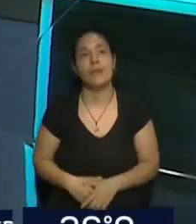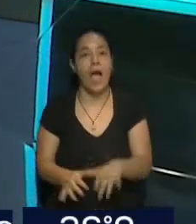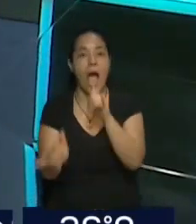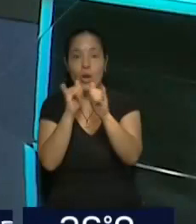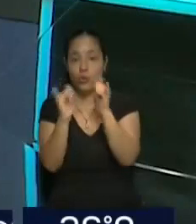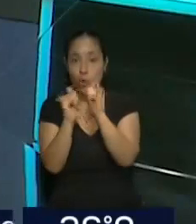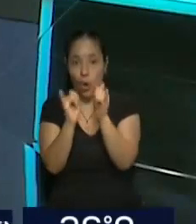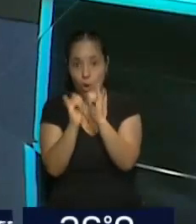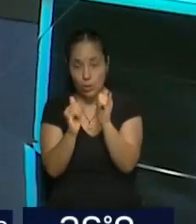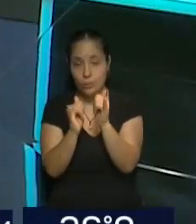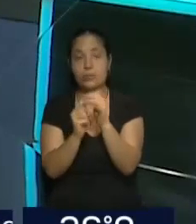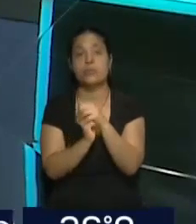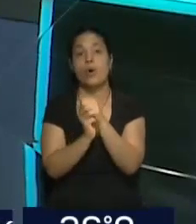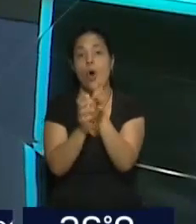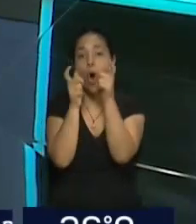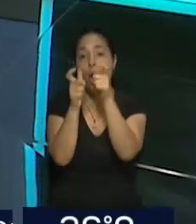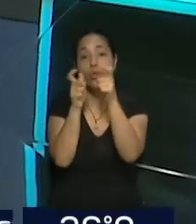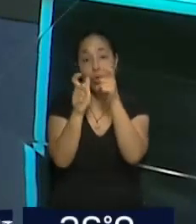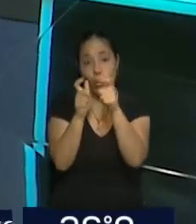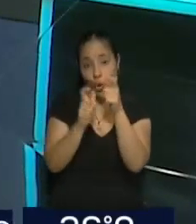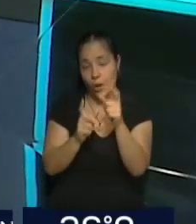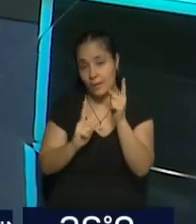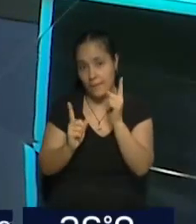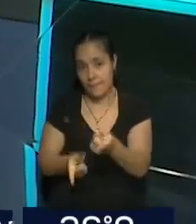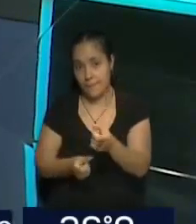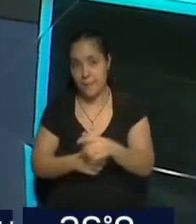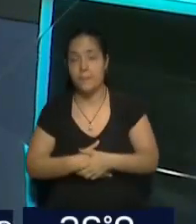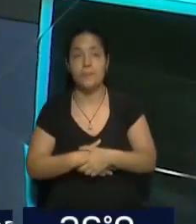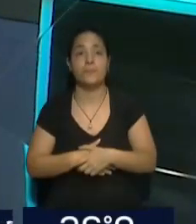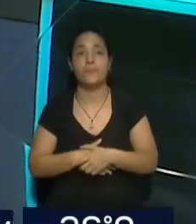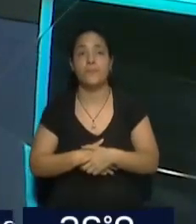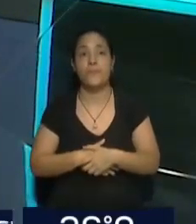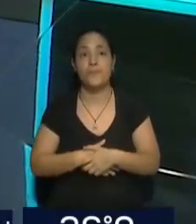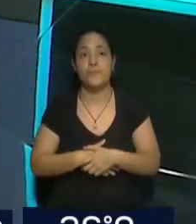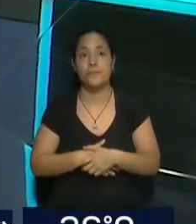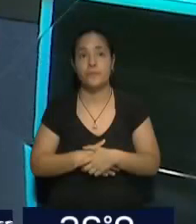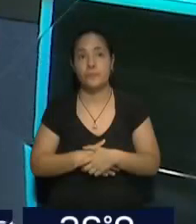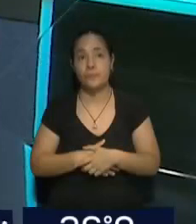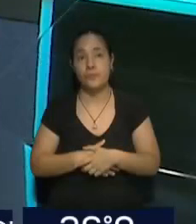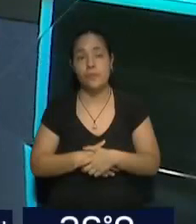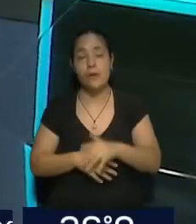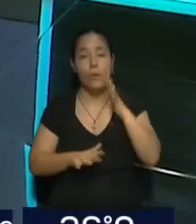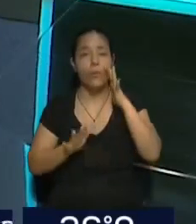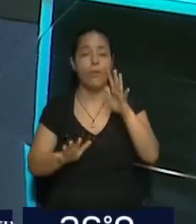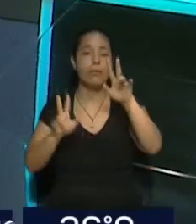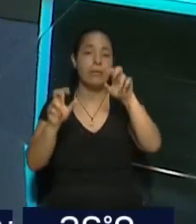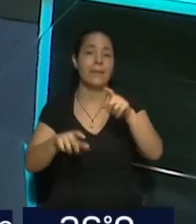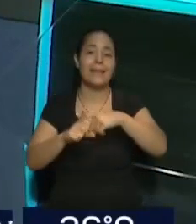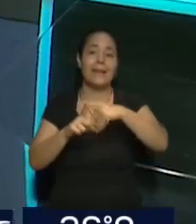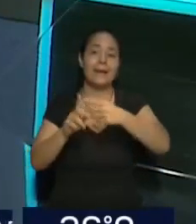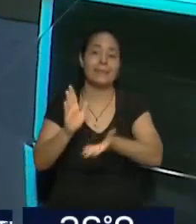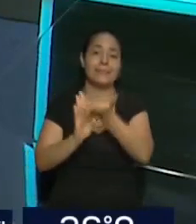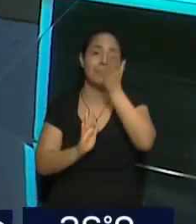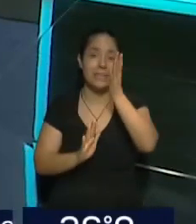alcohol, esto por demás está decirlo, uh-huh. los cuidados con respecto a las altas